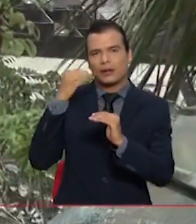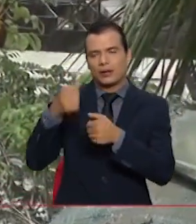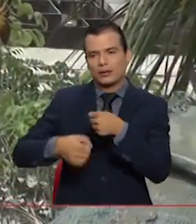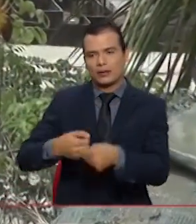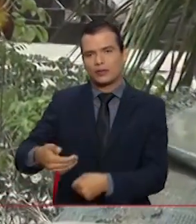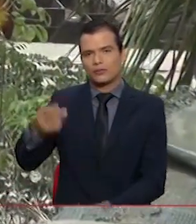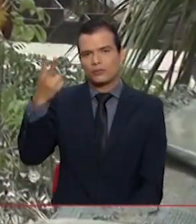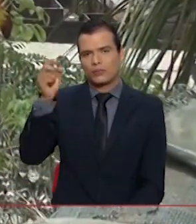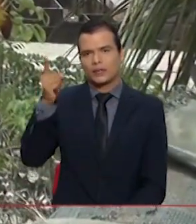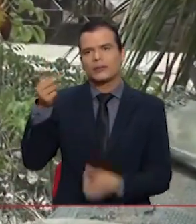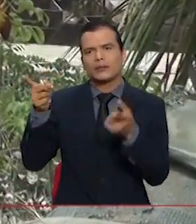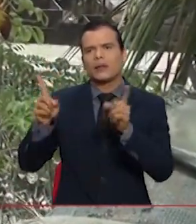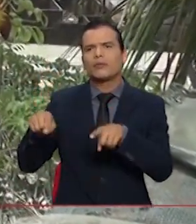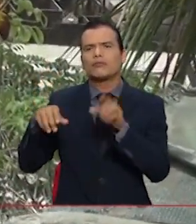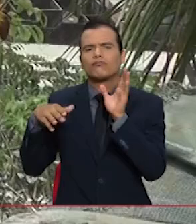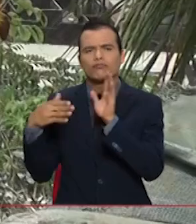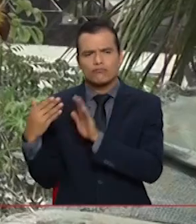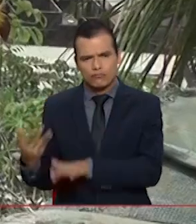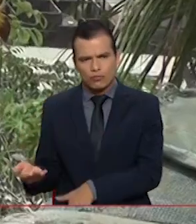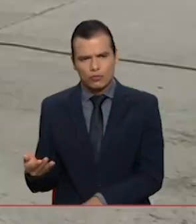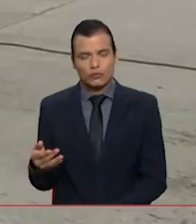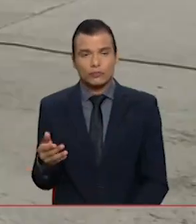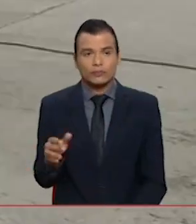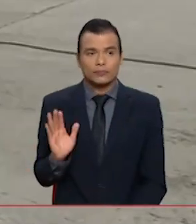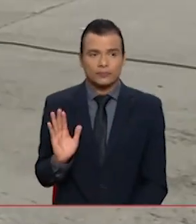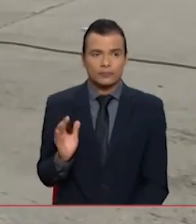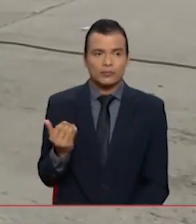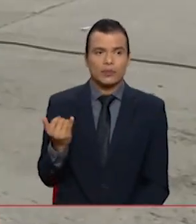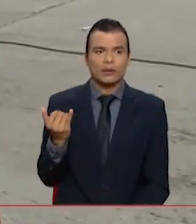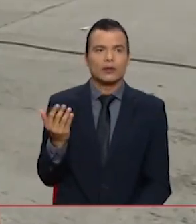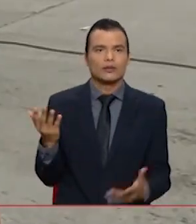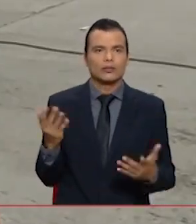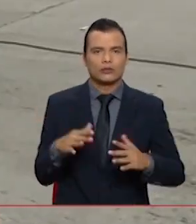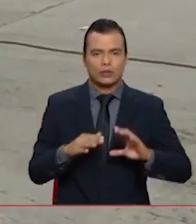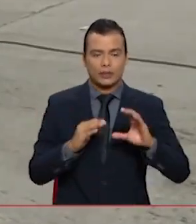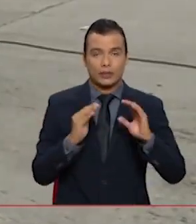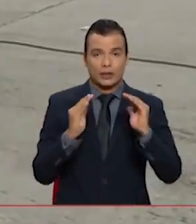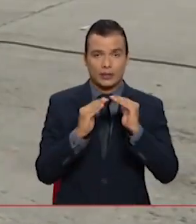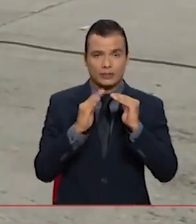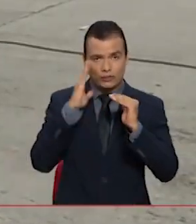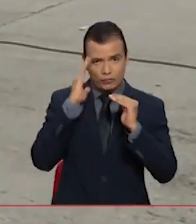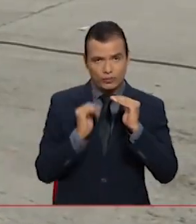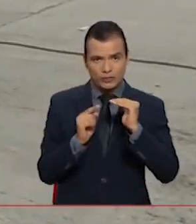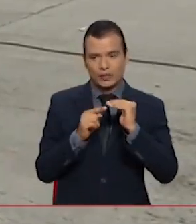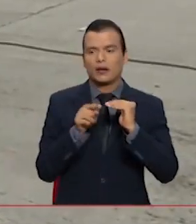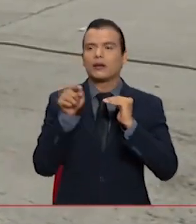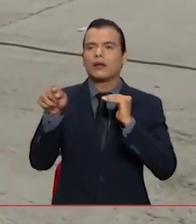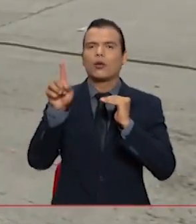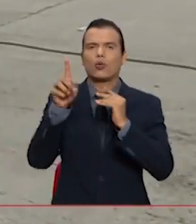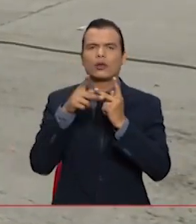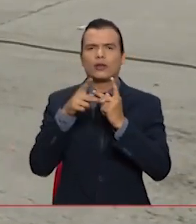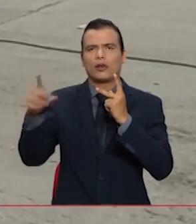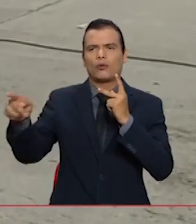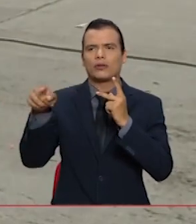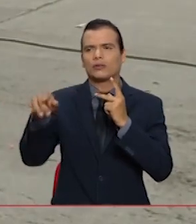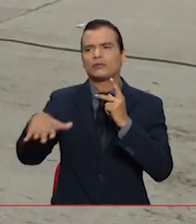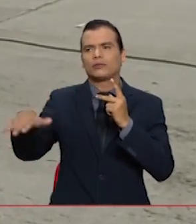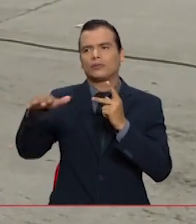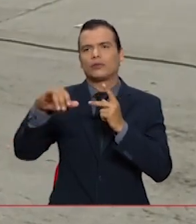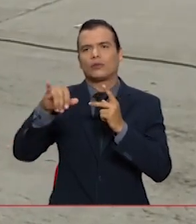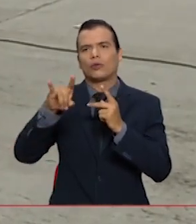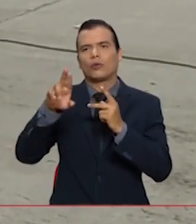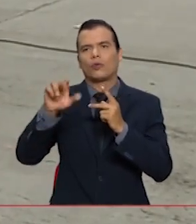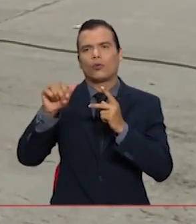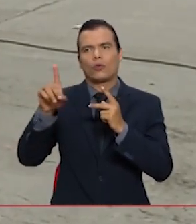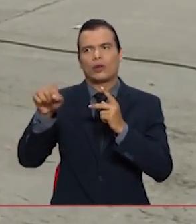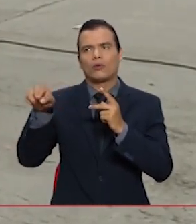20 años. En una casa aproximadamente a 1 kilómetro de la estación de policía hacia el sur del municipio de Jurado, y una vez al lugar